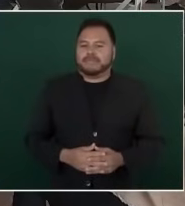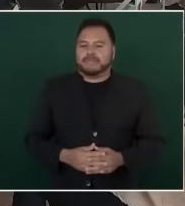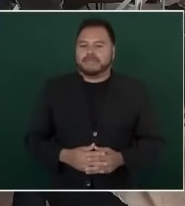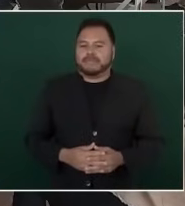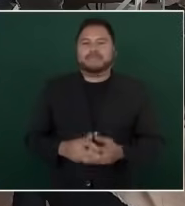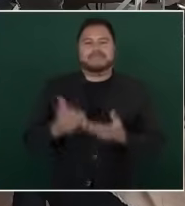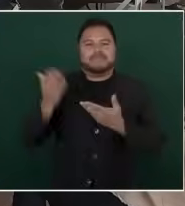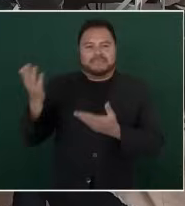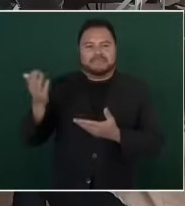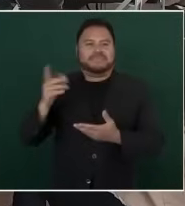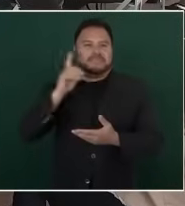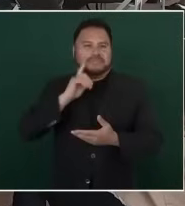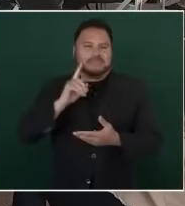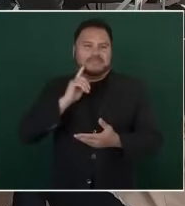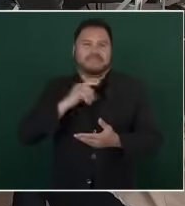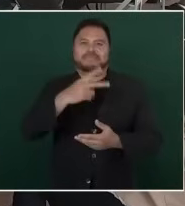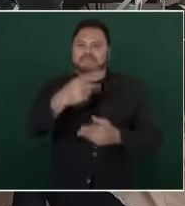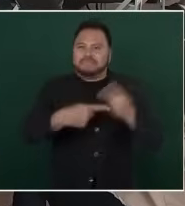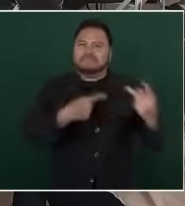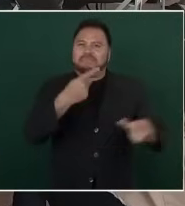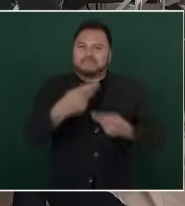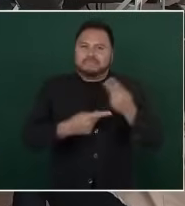Pues es que ella me pregunta.